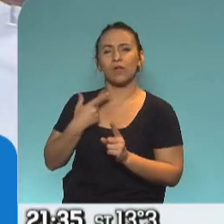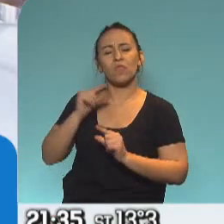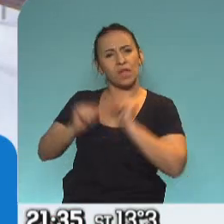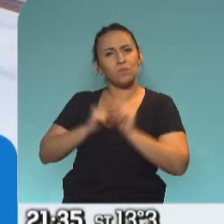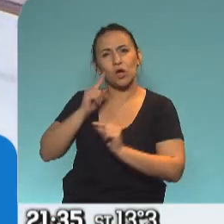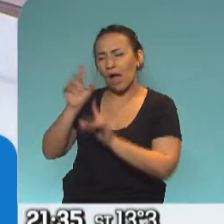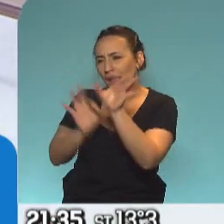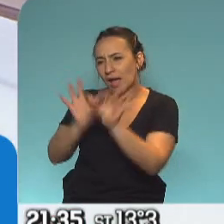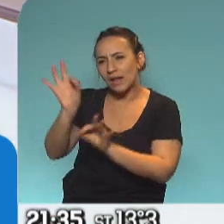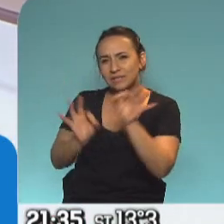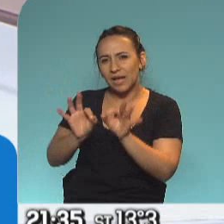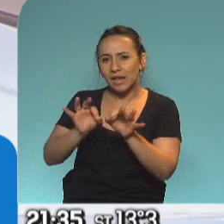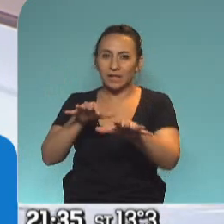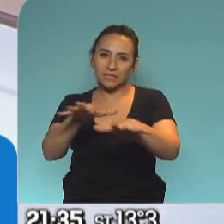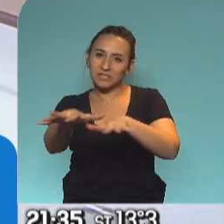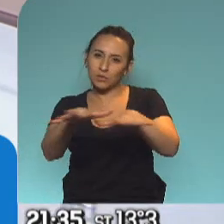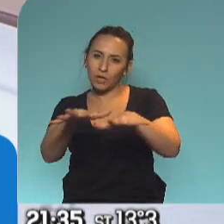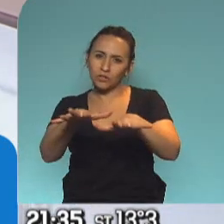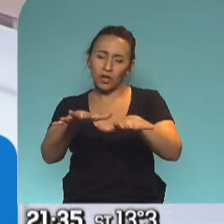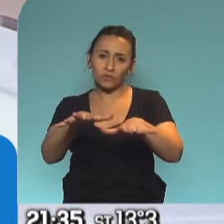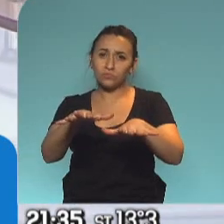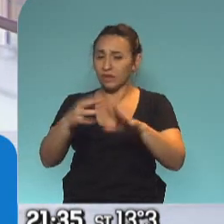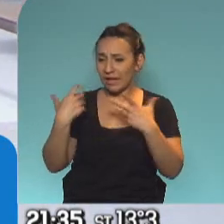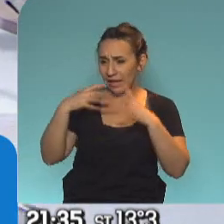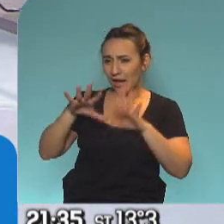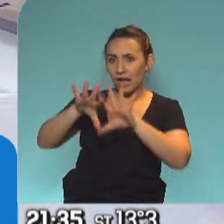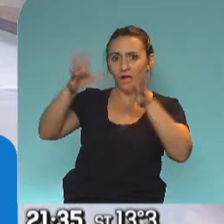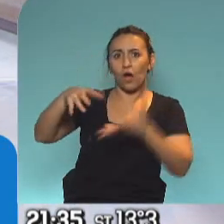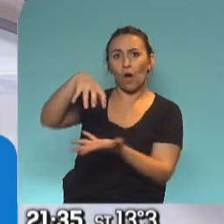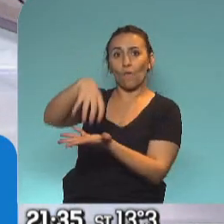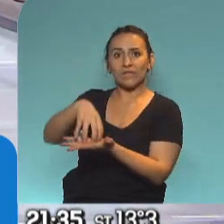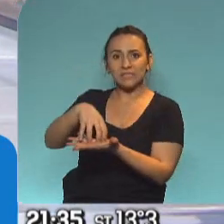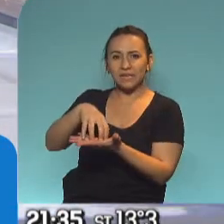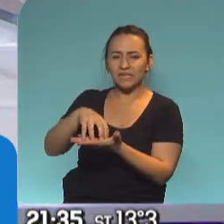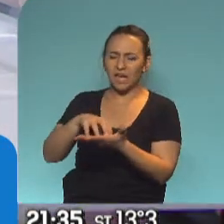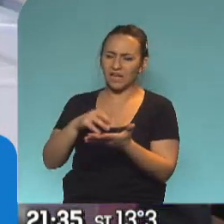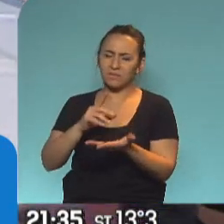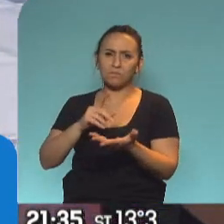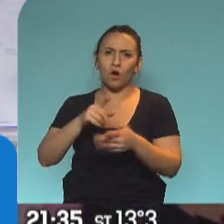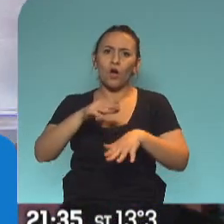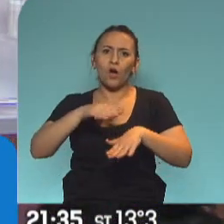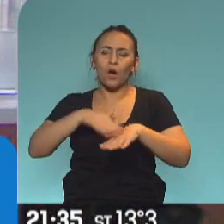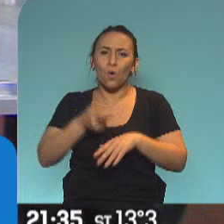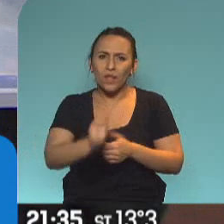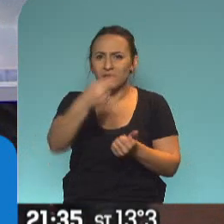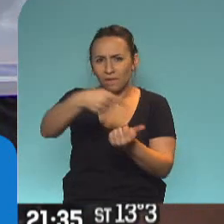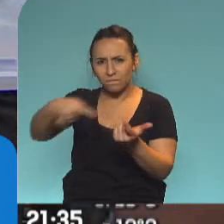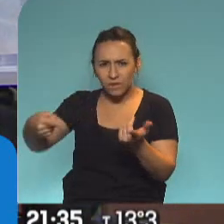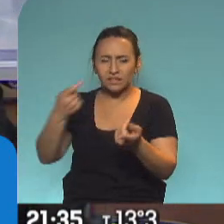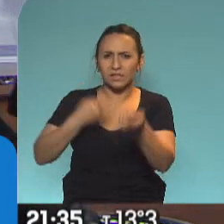era el panorama del estado general de la oficina y el panorama general de los procesos en los que interveníamos, de acuerdo a